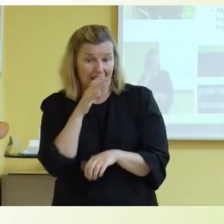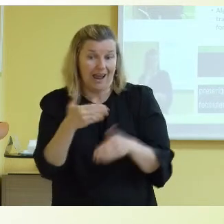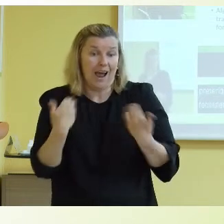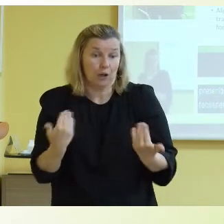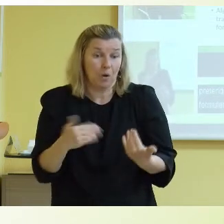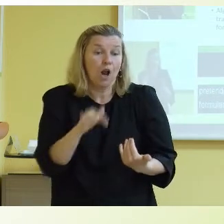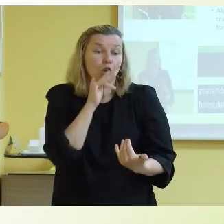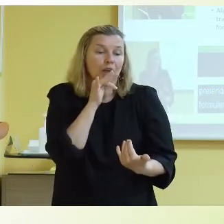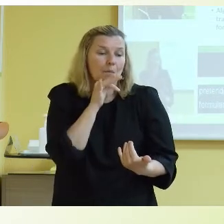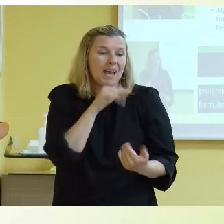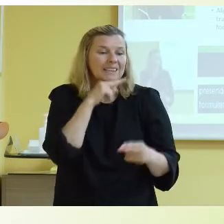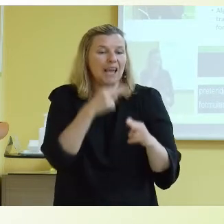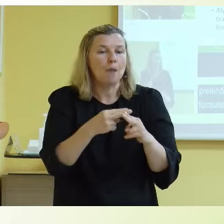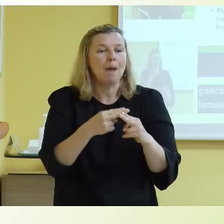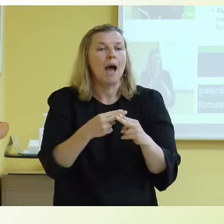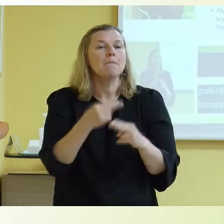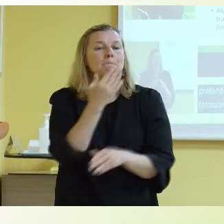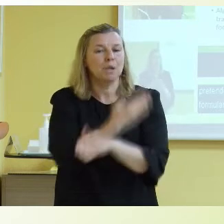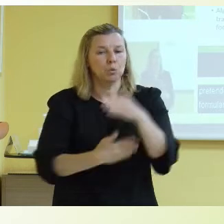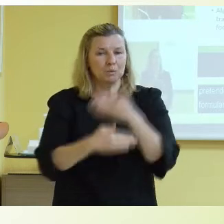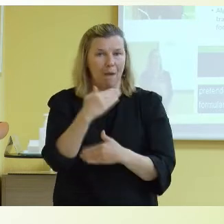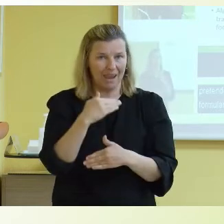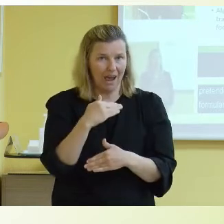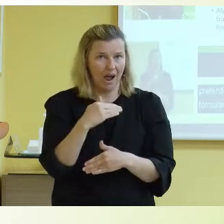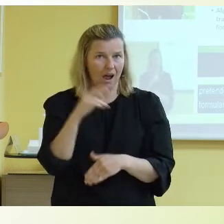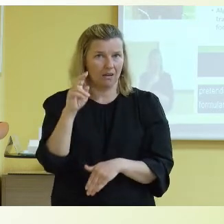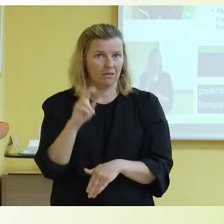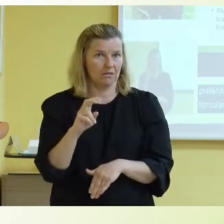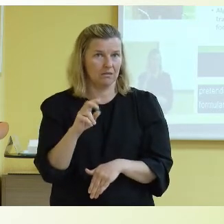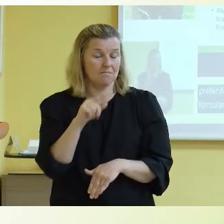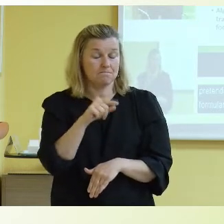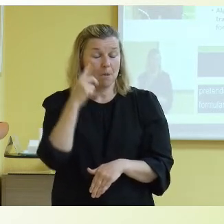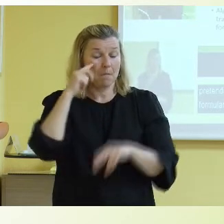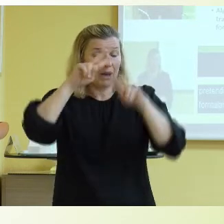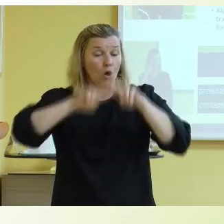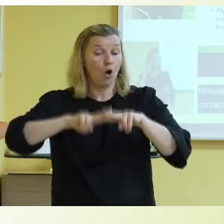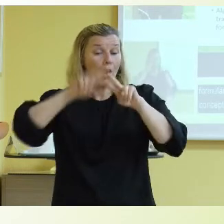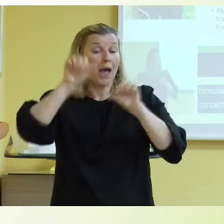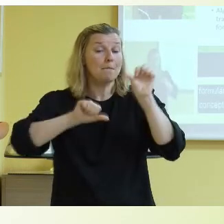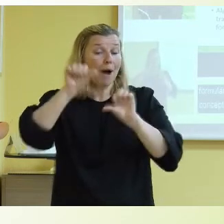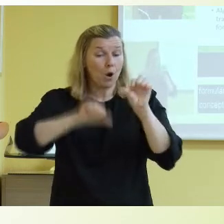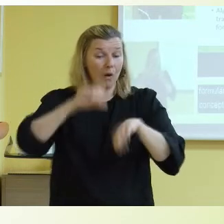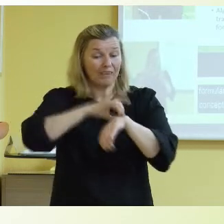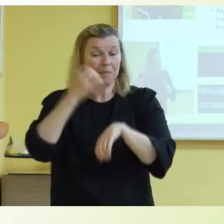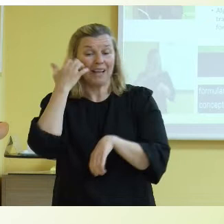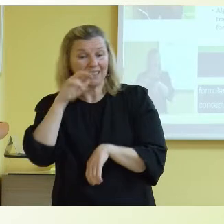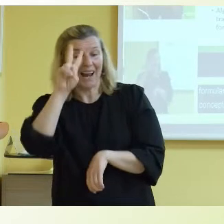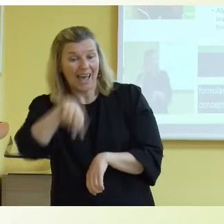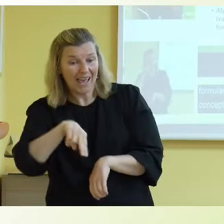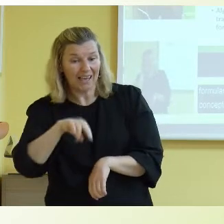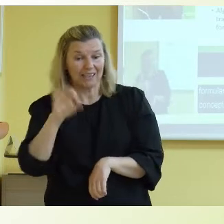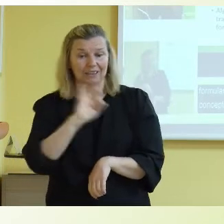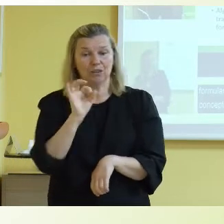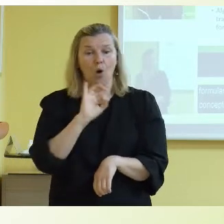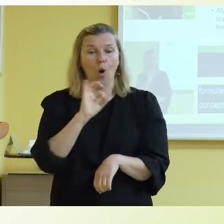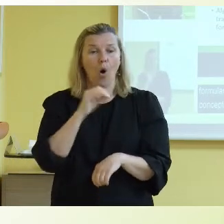minusvalía, pero bueno, de discapacidad, que sepamos realmente si estamos enfrentándonos a una enfermedad rara o estamos enfrentándonos a una enfermedad